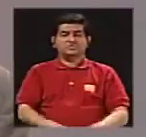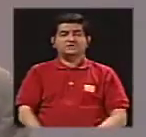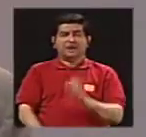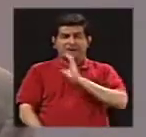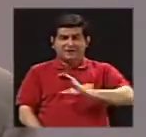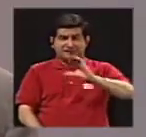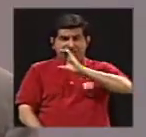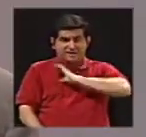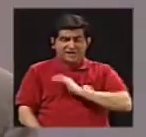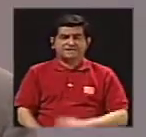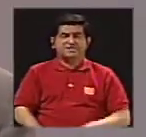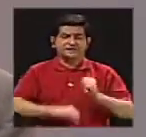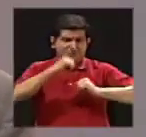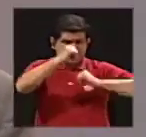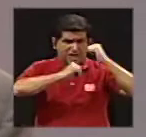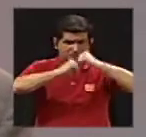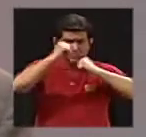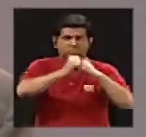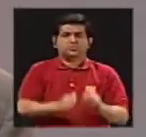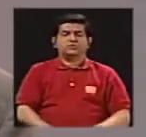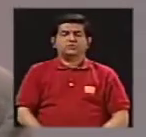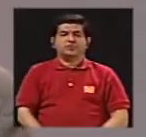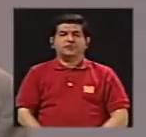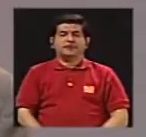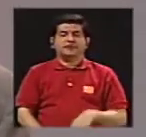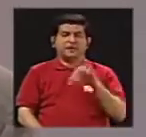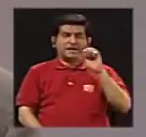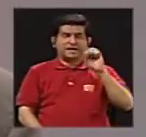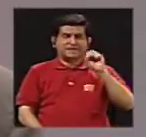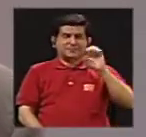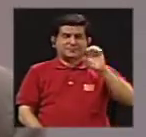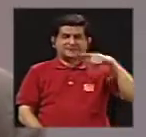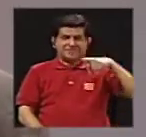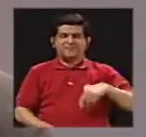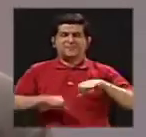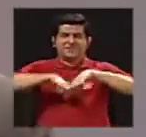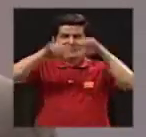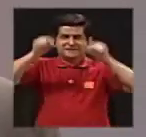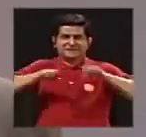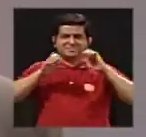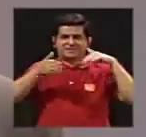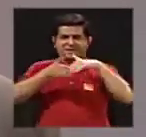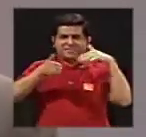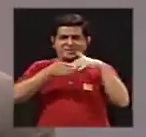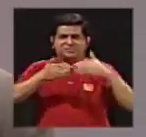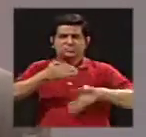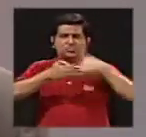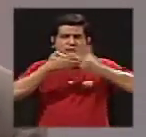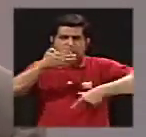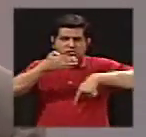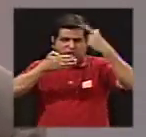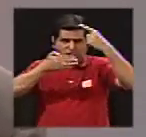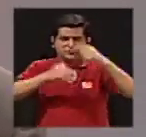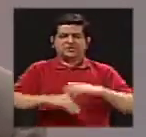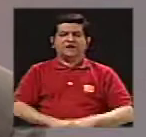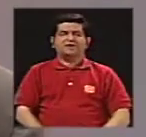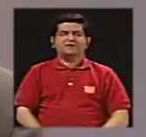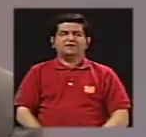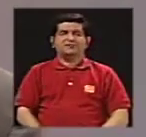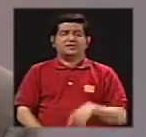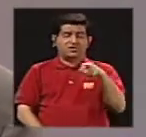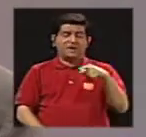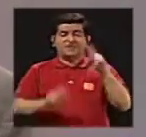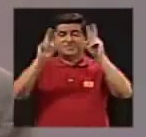de la parte de estructura sobre el cs como el sistema de estudios de posgrados es es un tema de